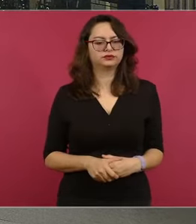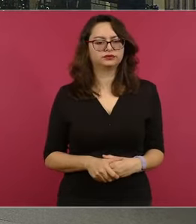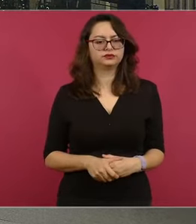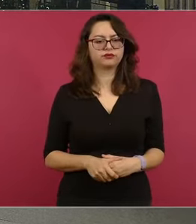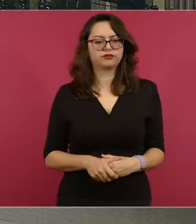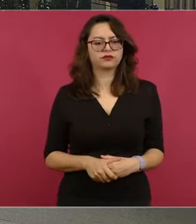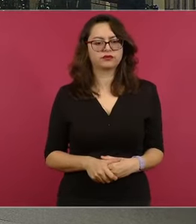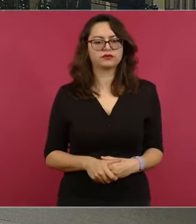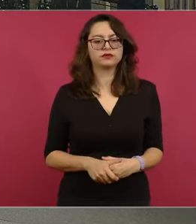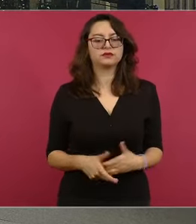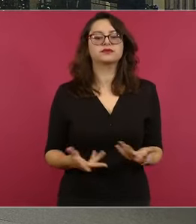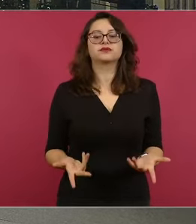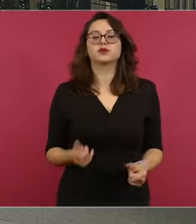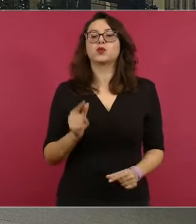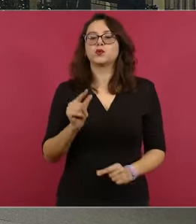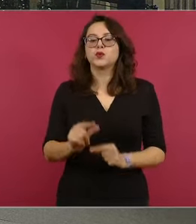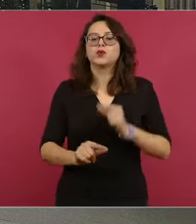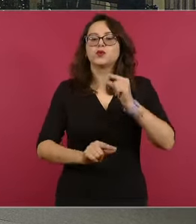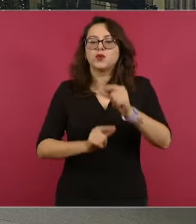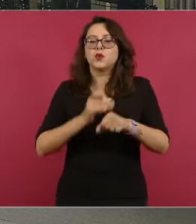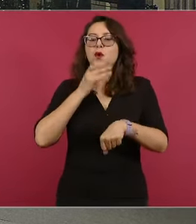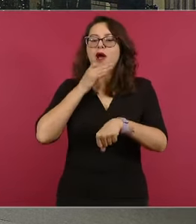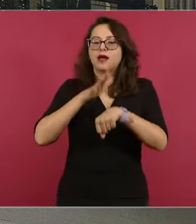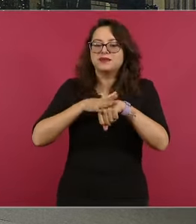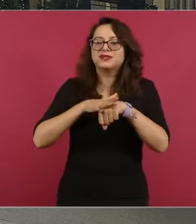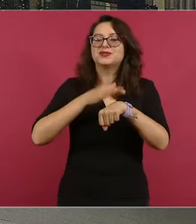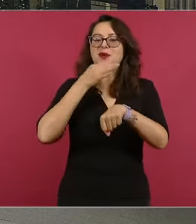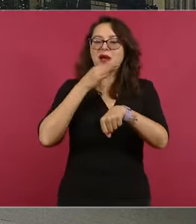Bueno, ahí vamos a ir poco a poco, ¿no?